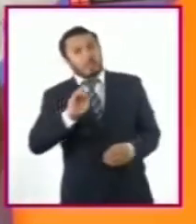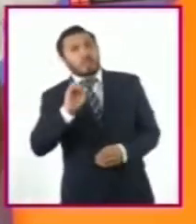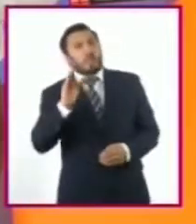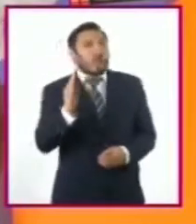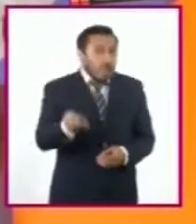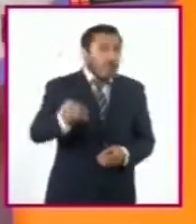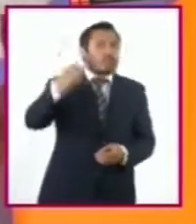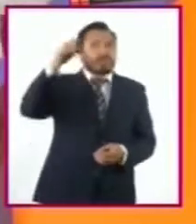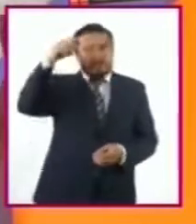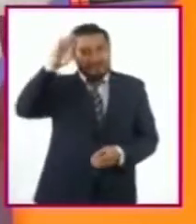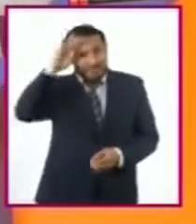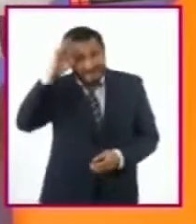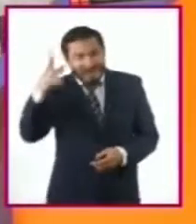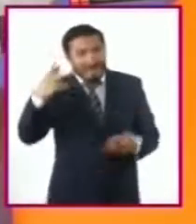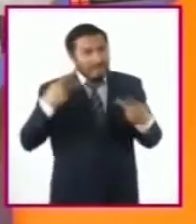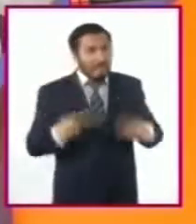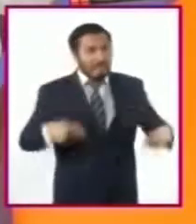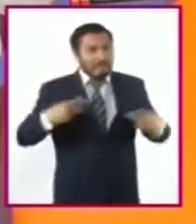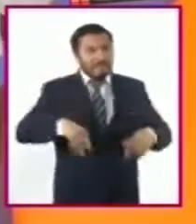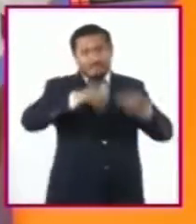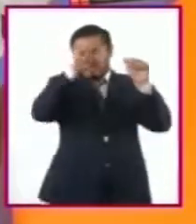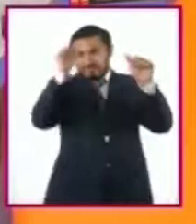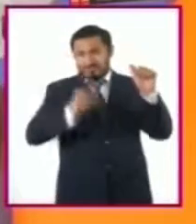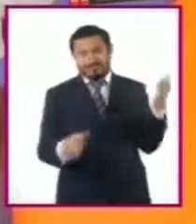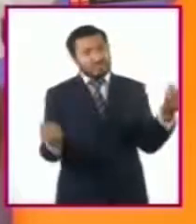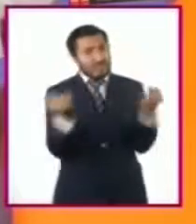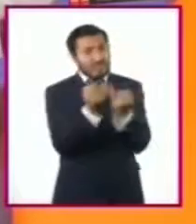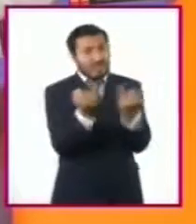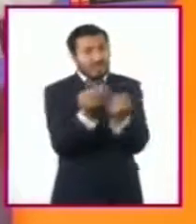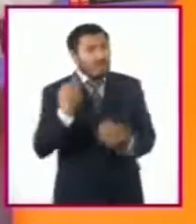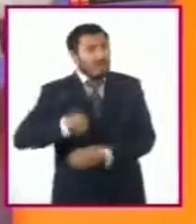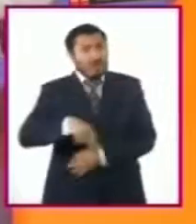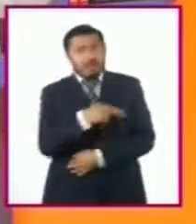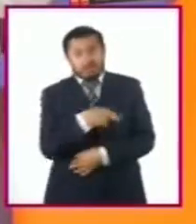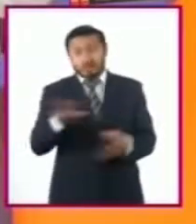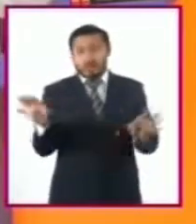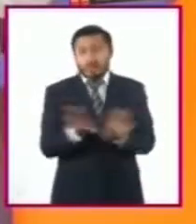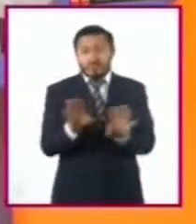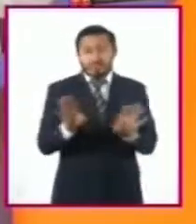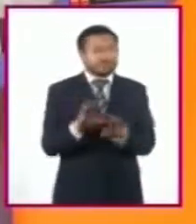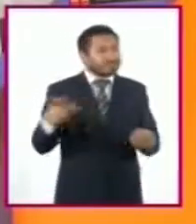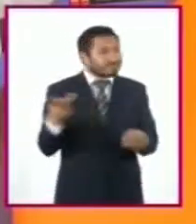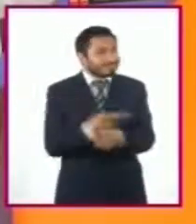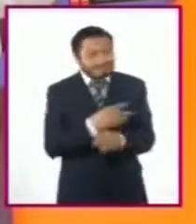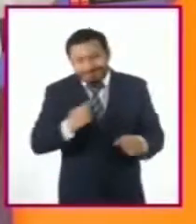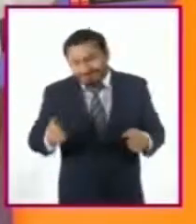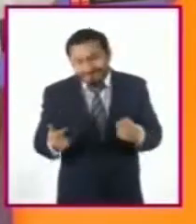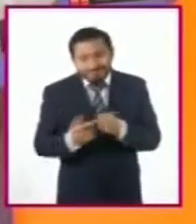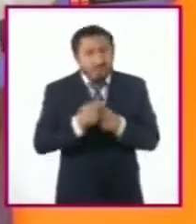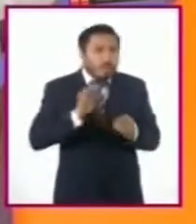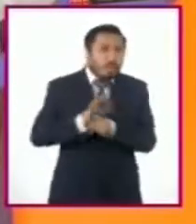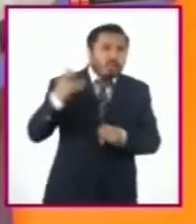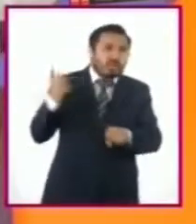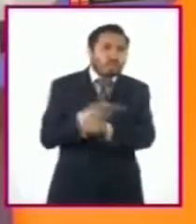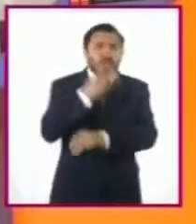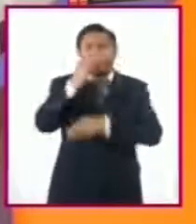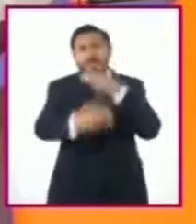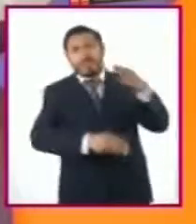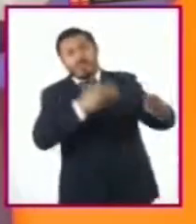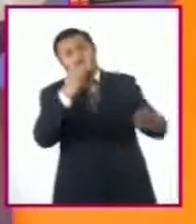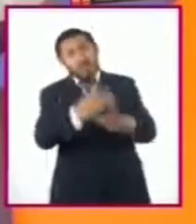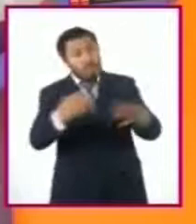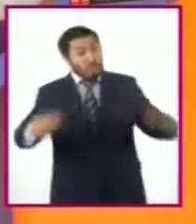que a los artistas, igual que a todos nosotros, les afecta lo que sucede en el mundo y en el que